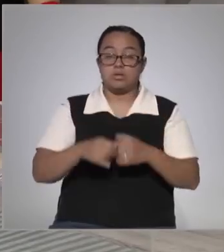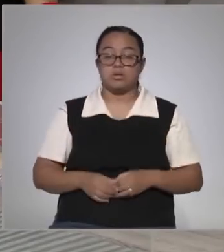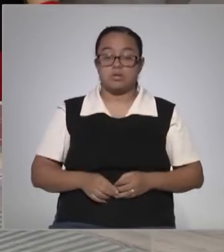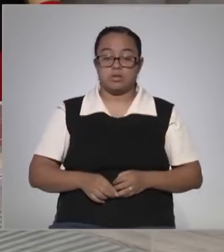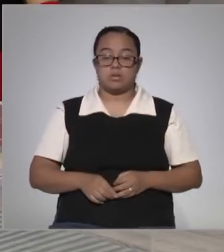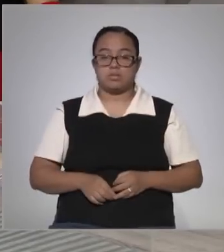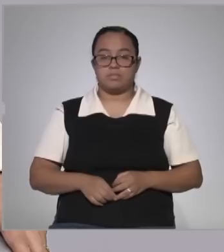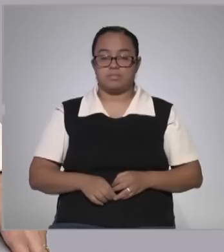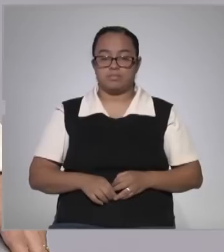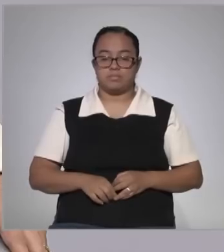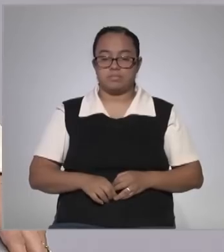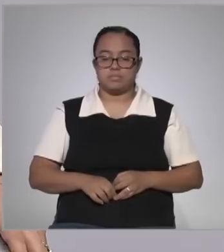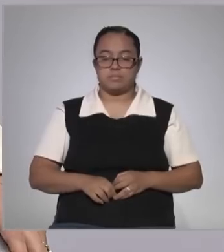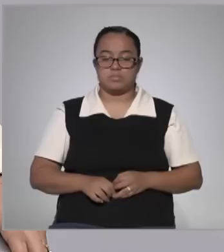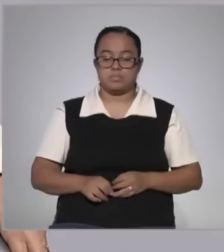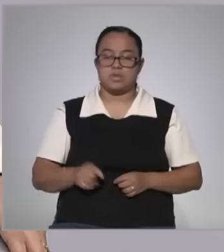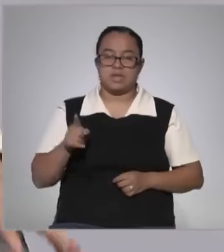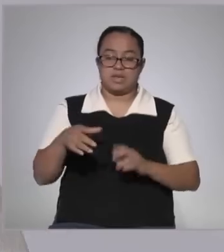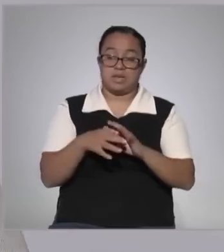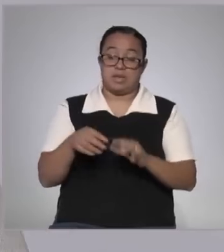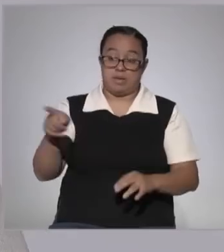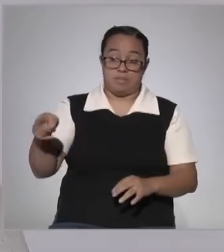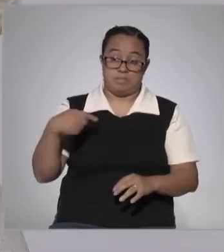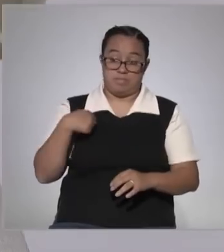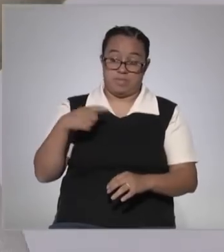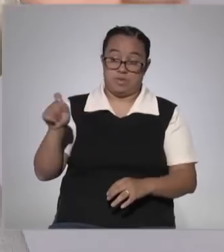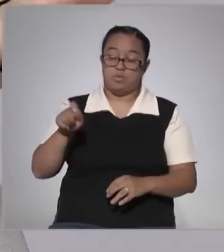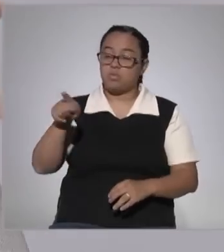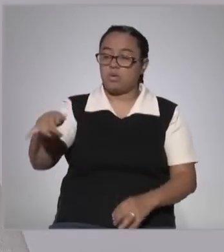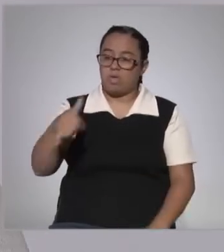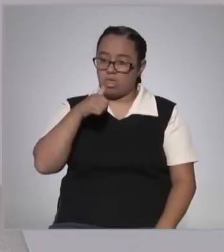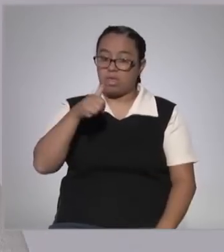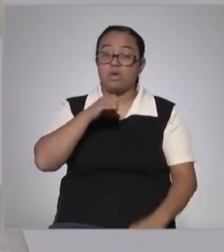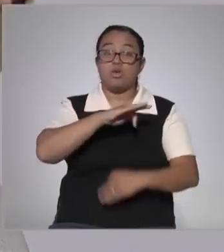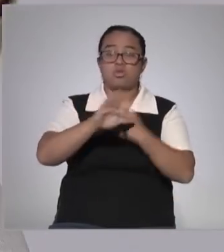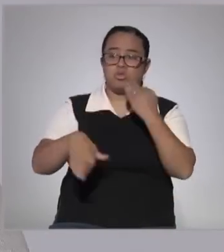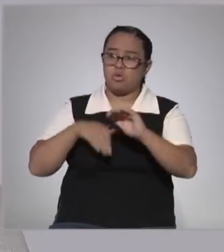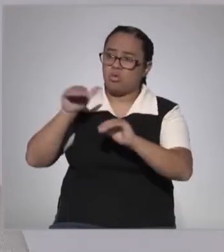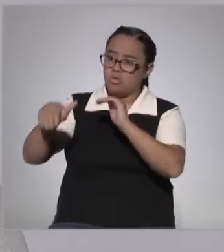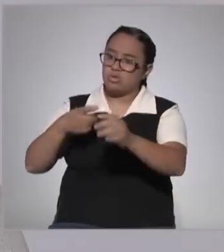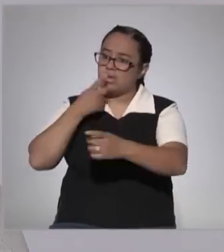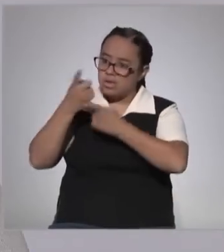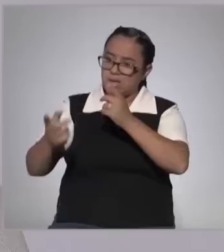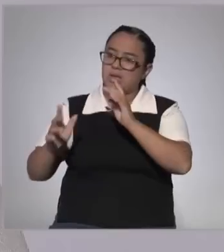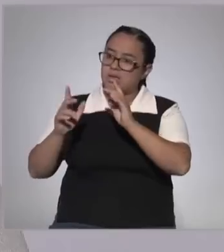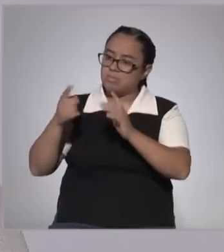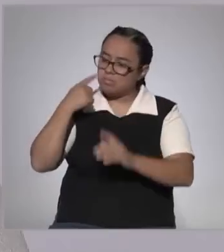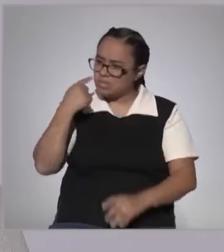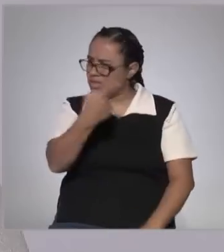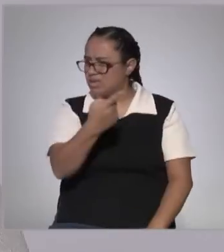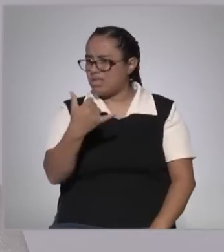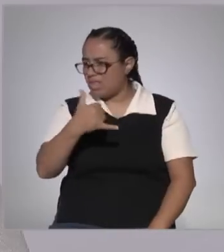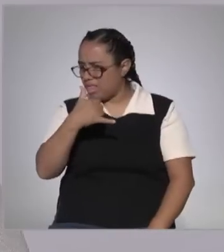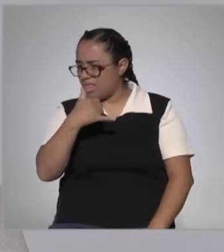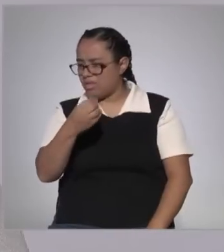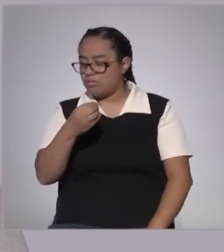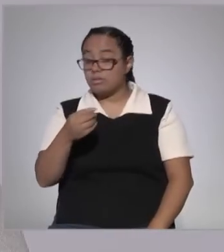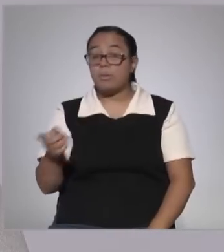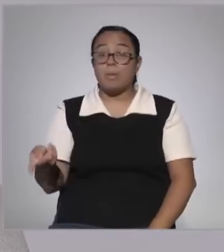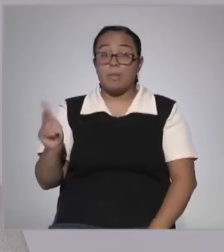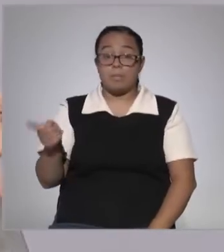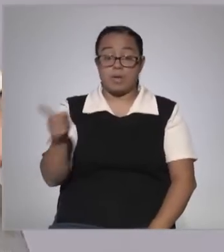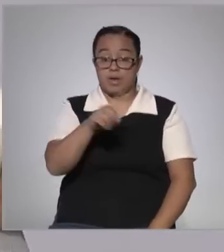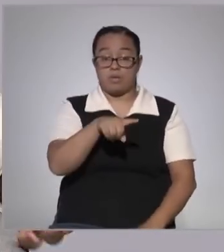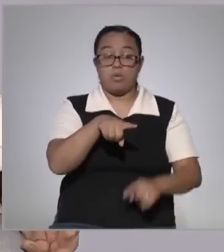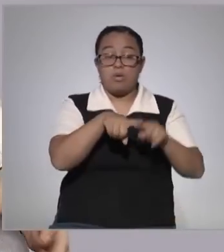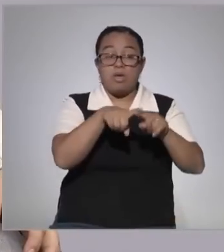su pareja bebe alcohol y que, bueno, ya todo el mundo le ha dicho y demás, ¿no? Y la codependencia no